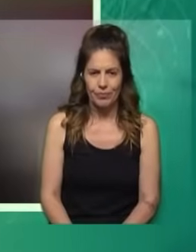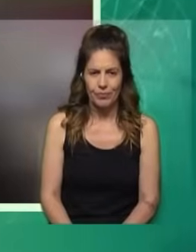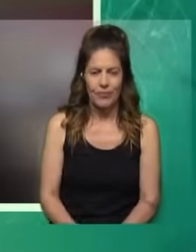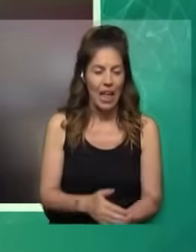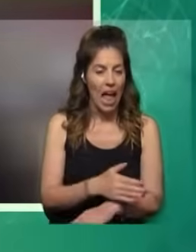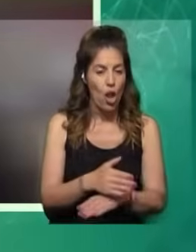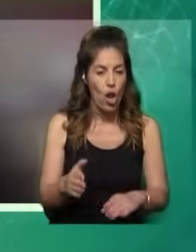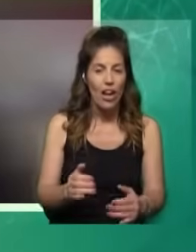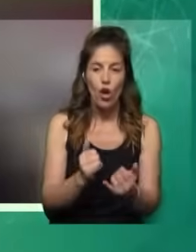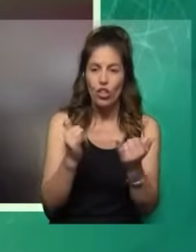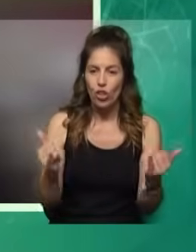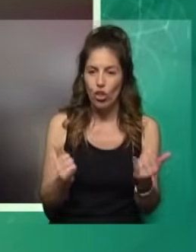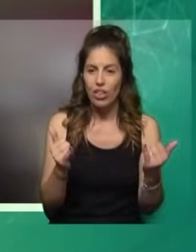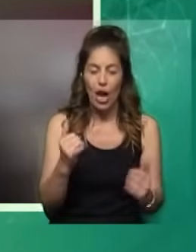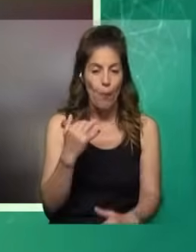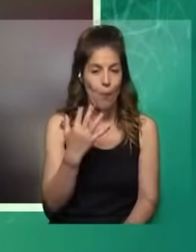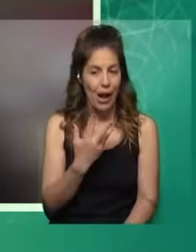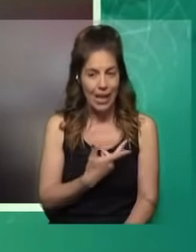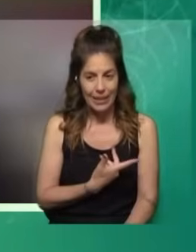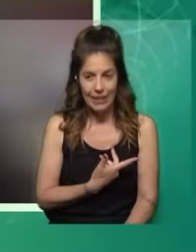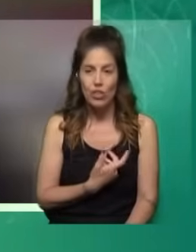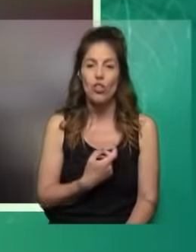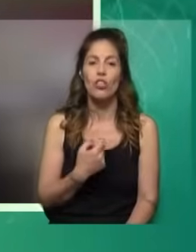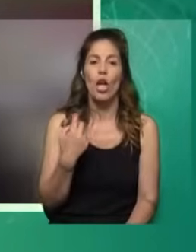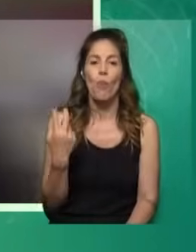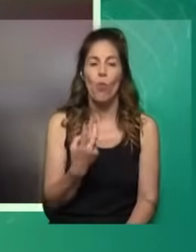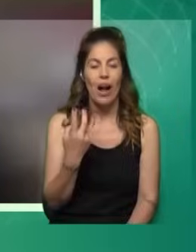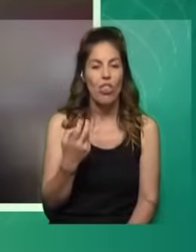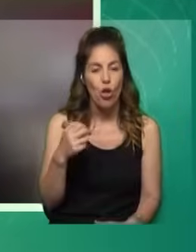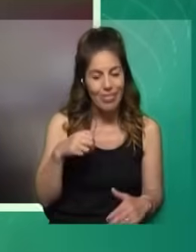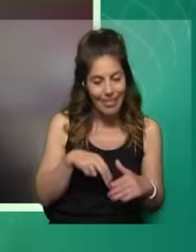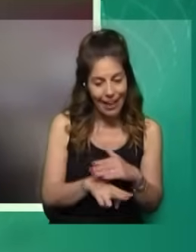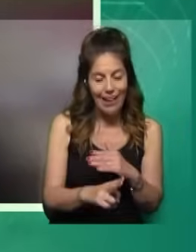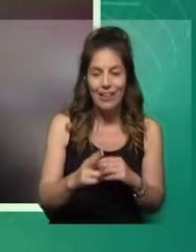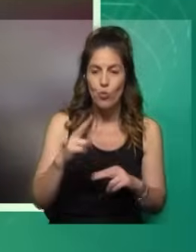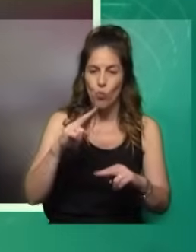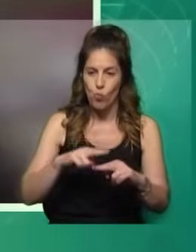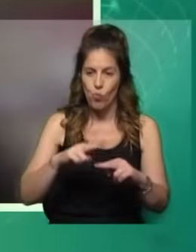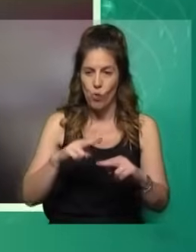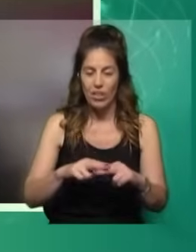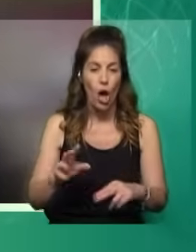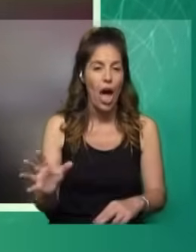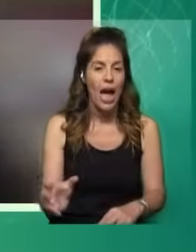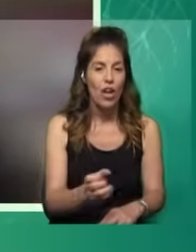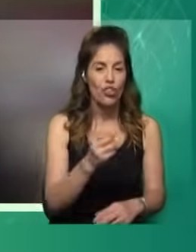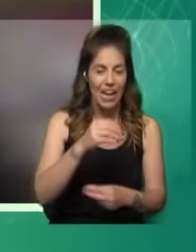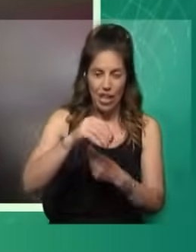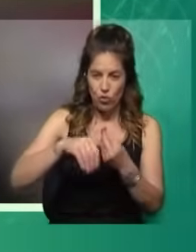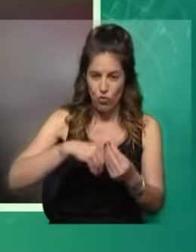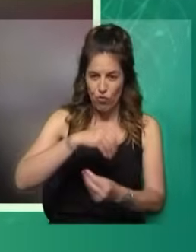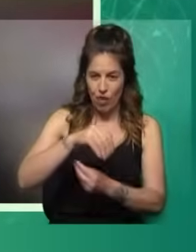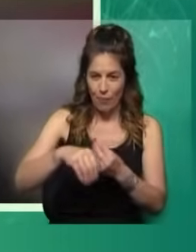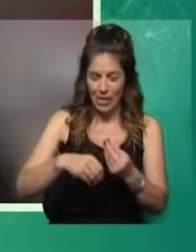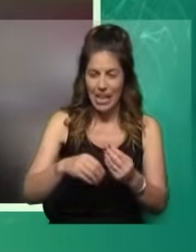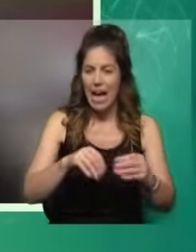de estos días los palestinos están tratando de enterrar a sus muertos encontrar a sus familias